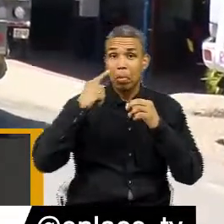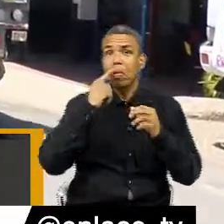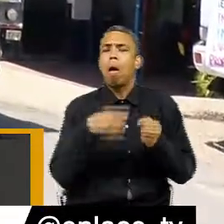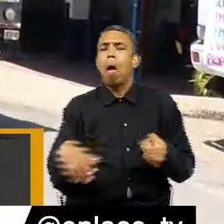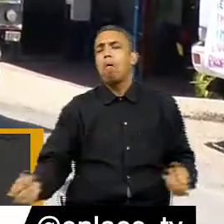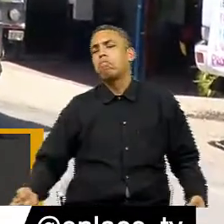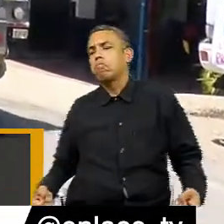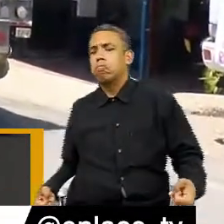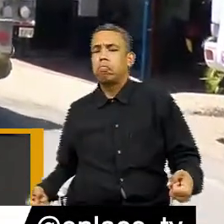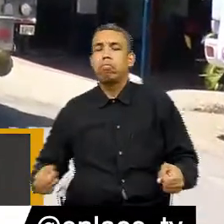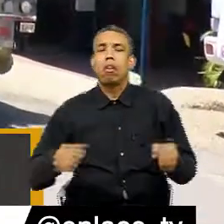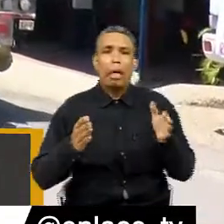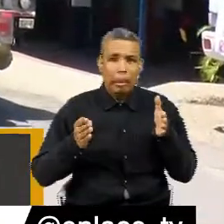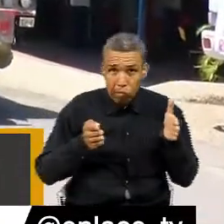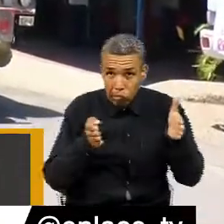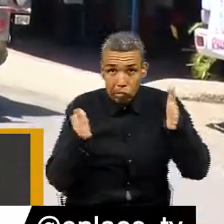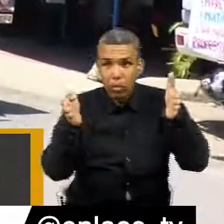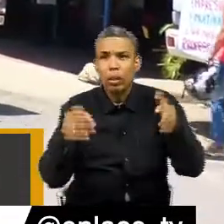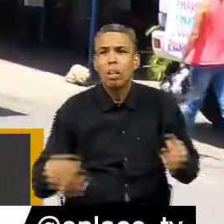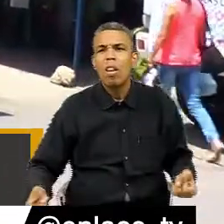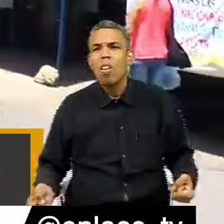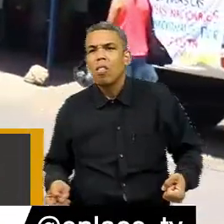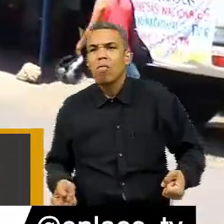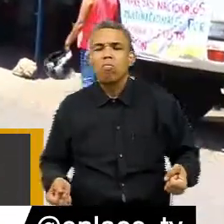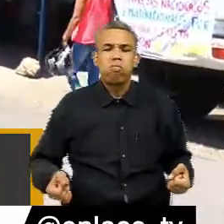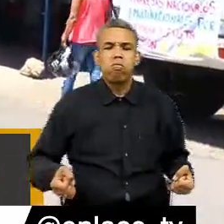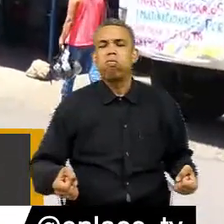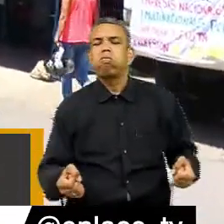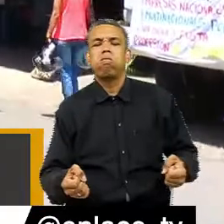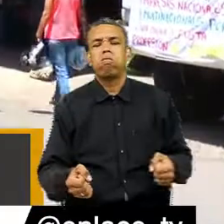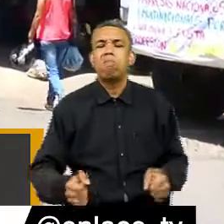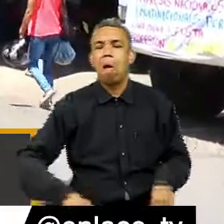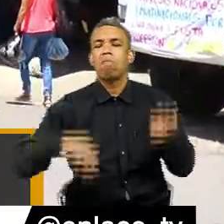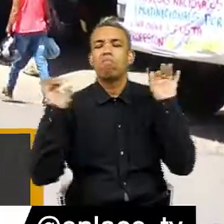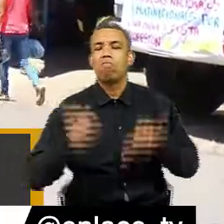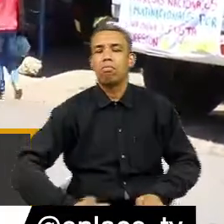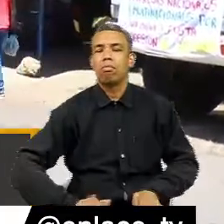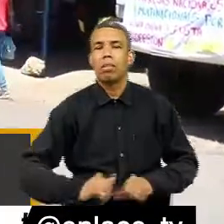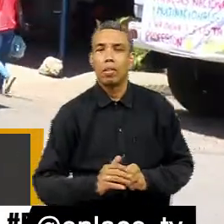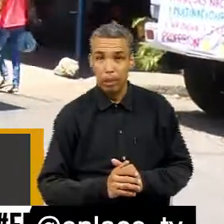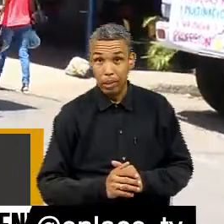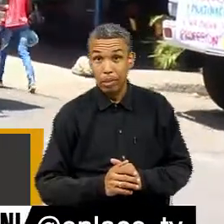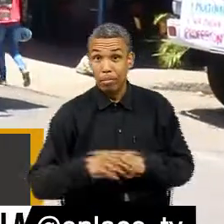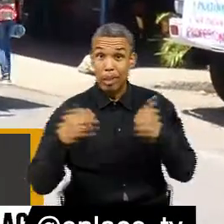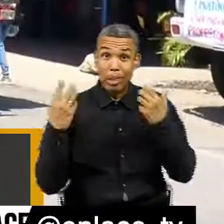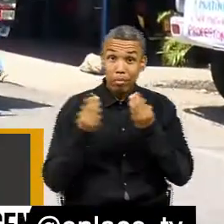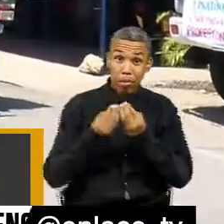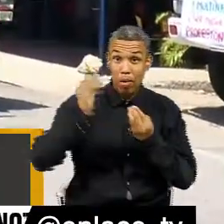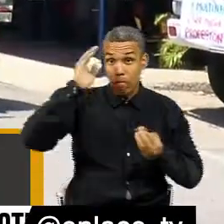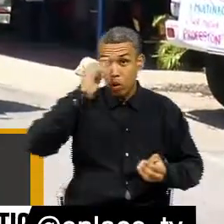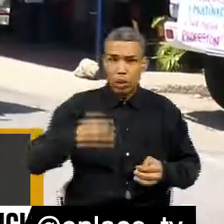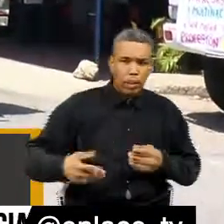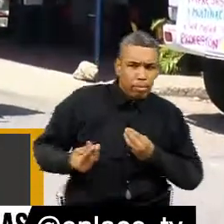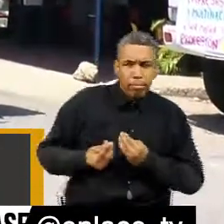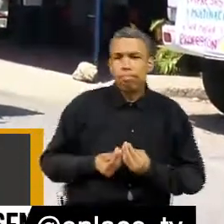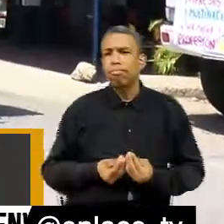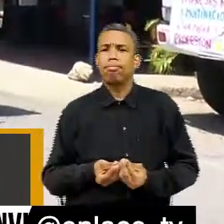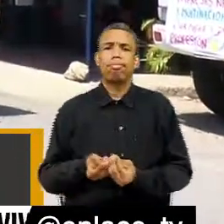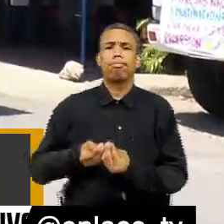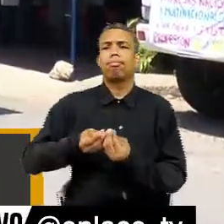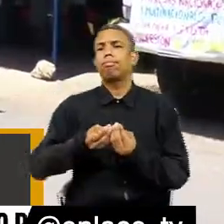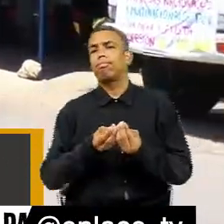en este momento la Policía de Carreteras tratando de mantener el control en la vía a esta altura de la vía que